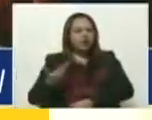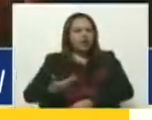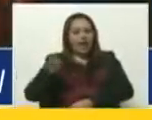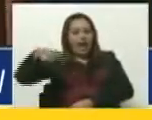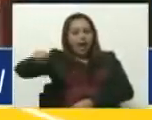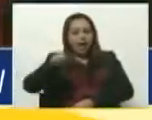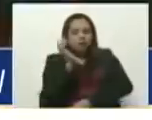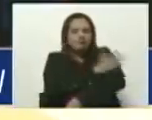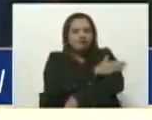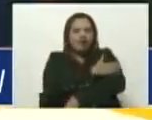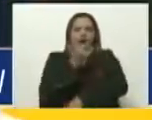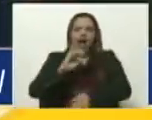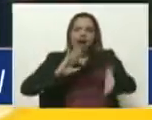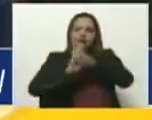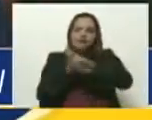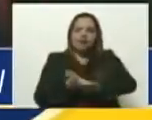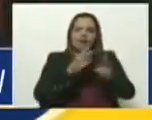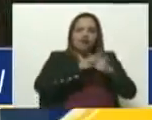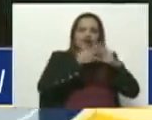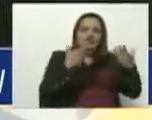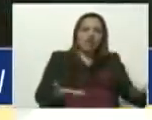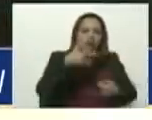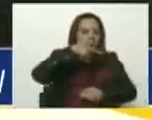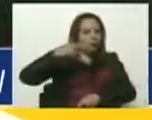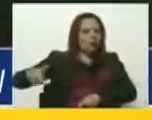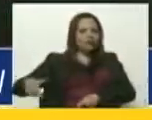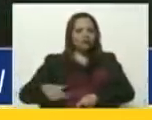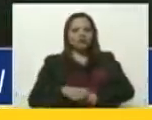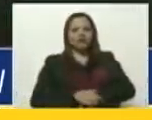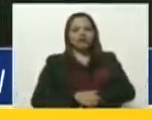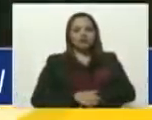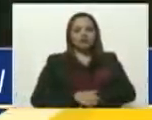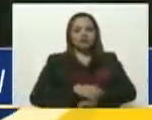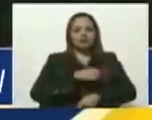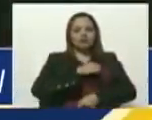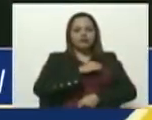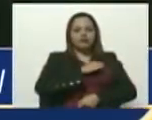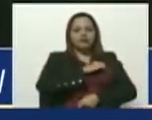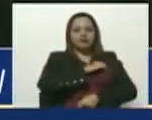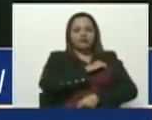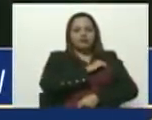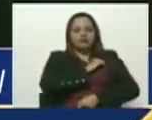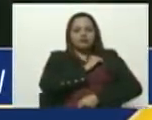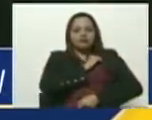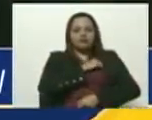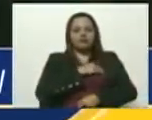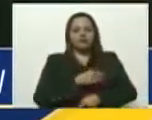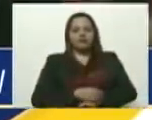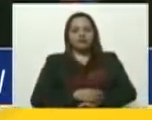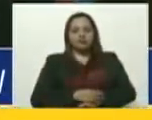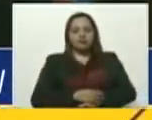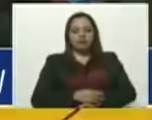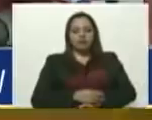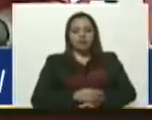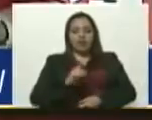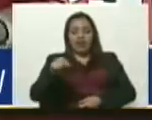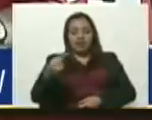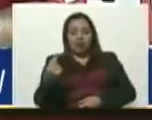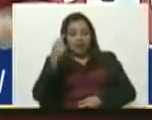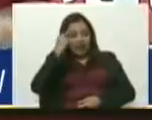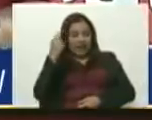derrotados por la voluntad del pueblo luego el día de ayer primero de mayo